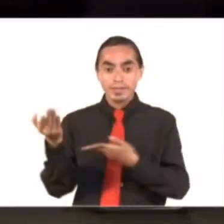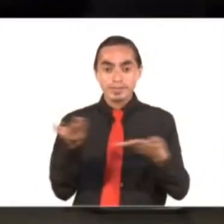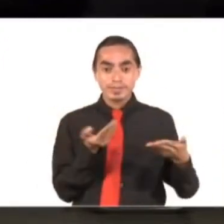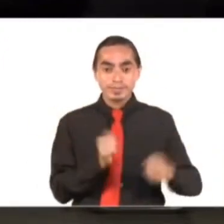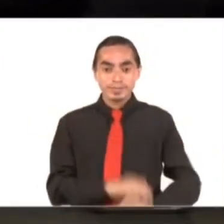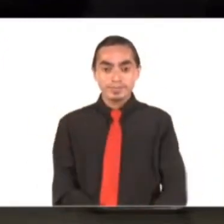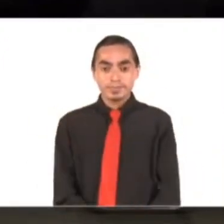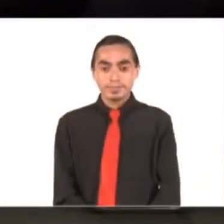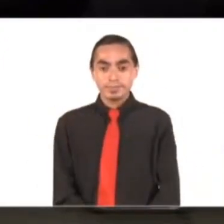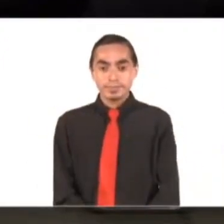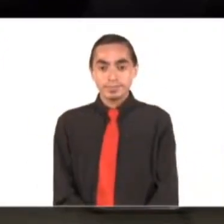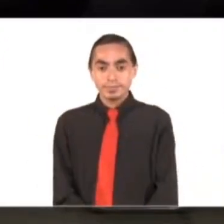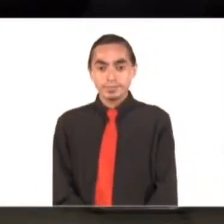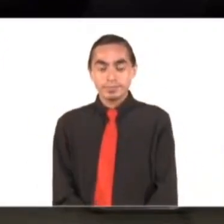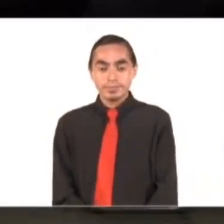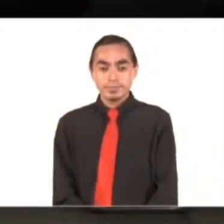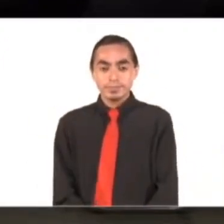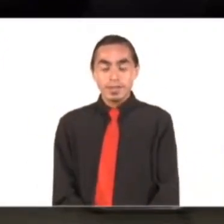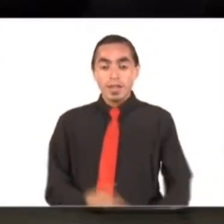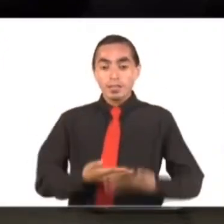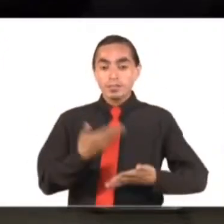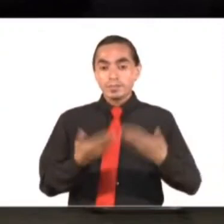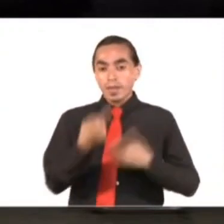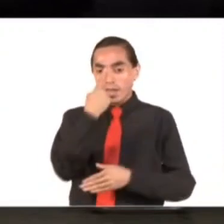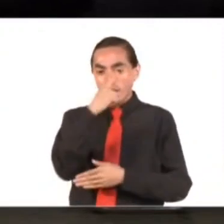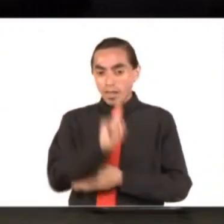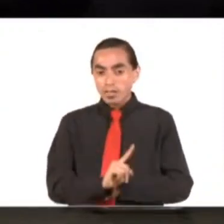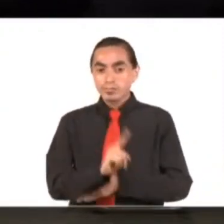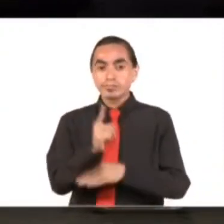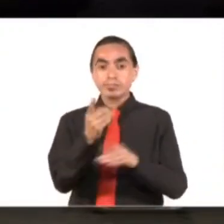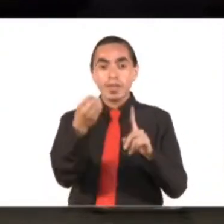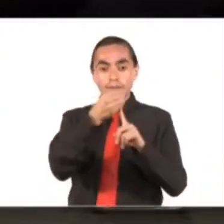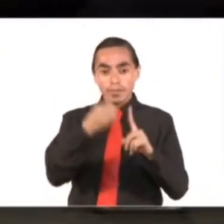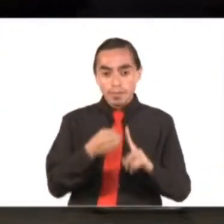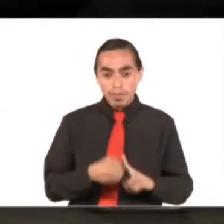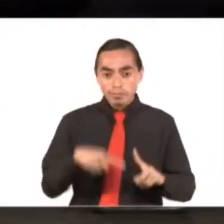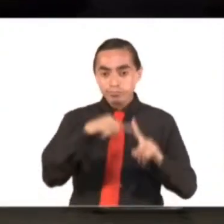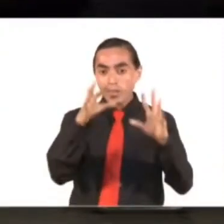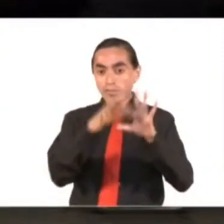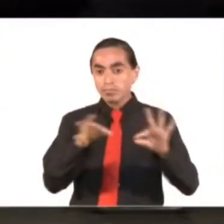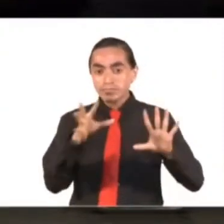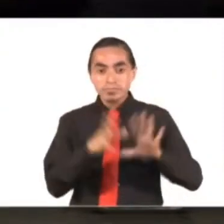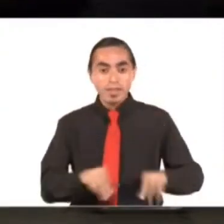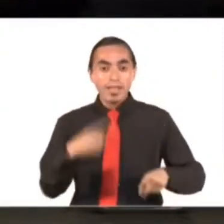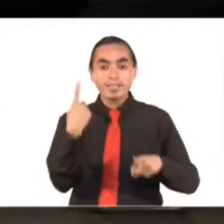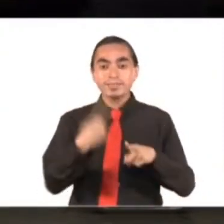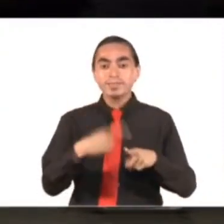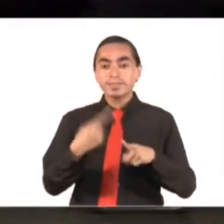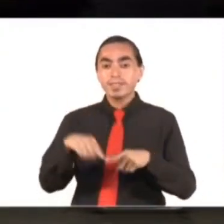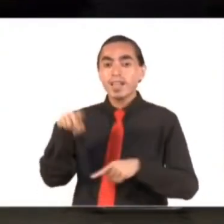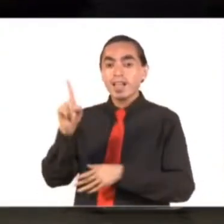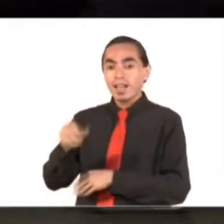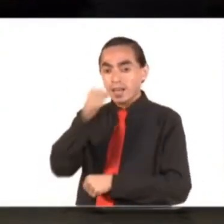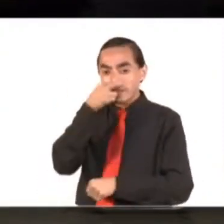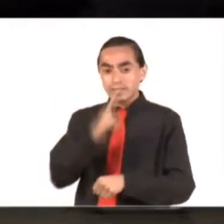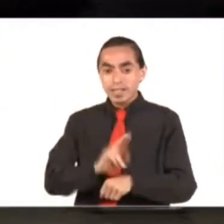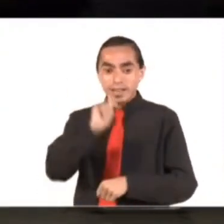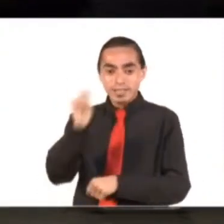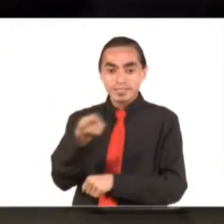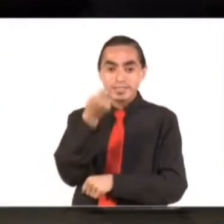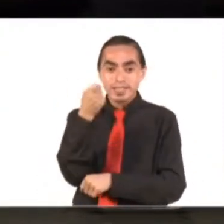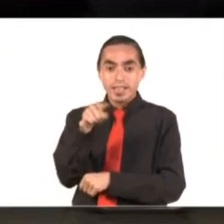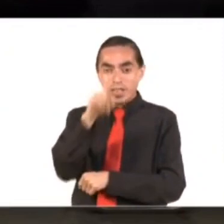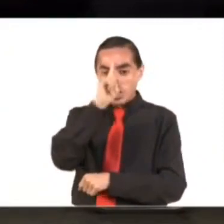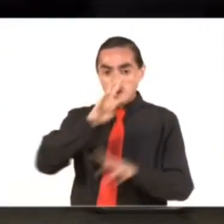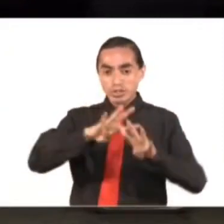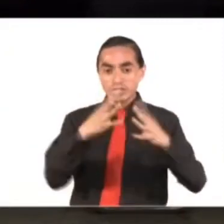bienvenidos. Y para llevar a cabo el desahogo del orden del día, tiene la palabra la secretaria técnica del Consejo,